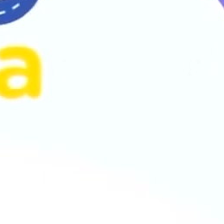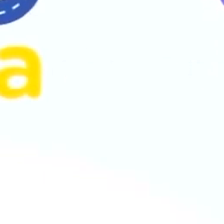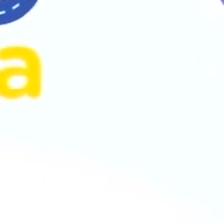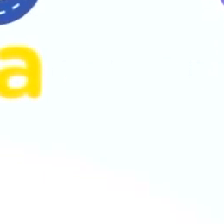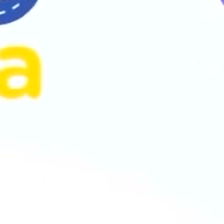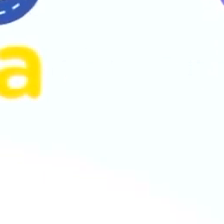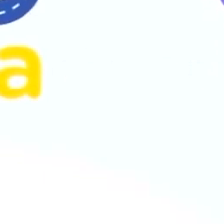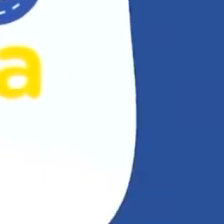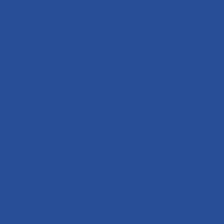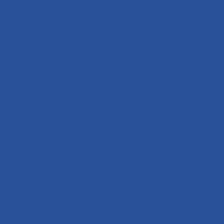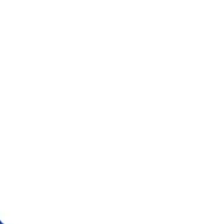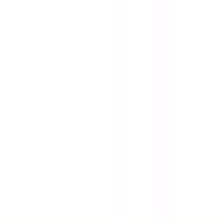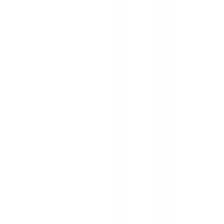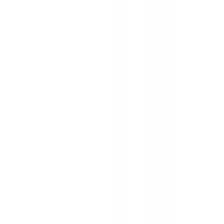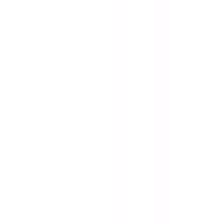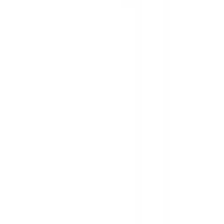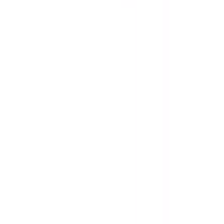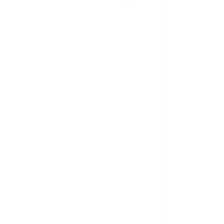casa.